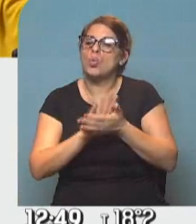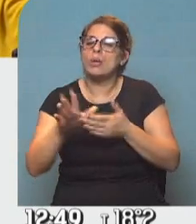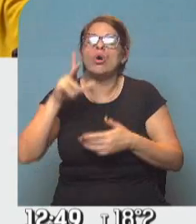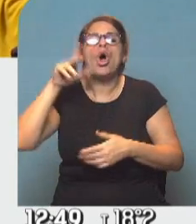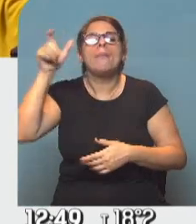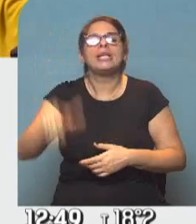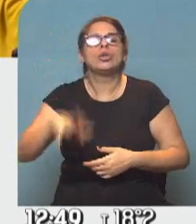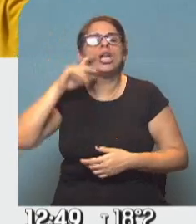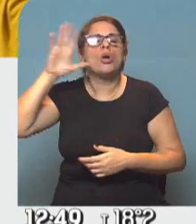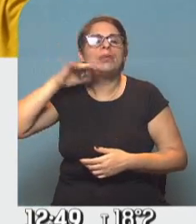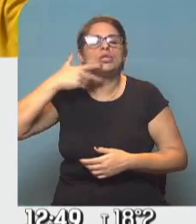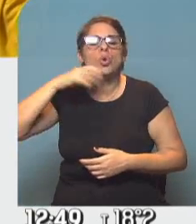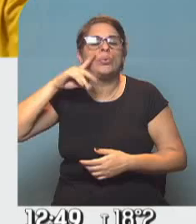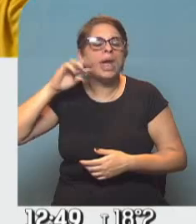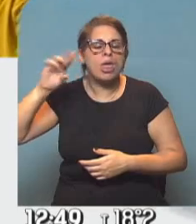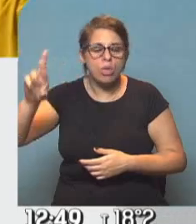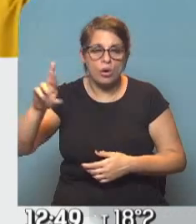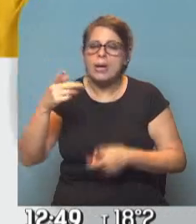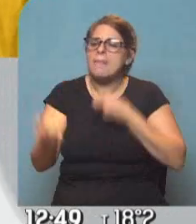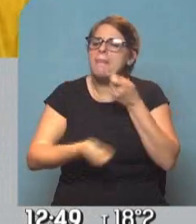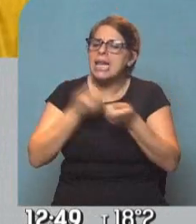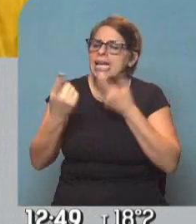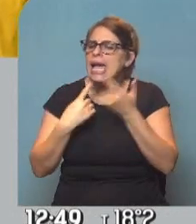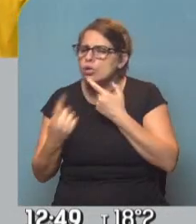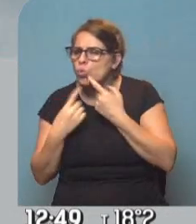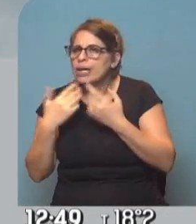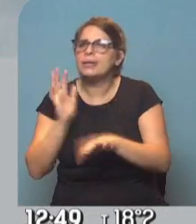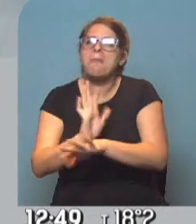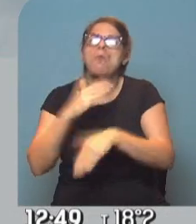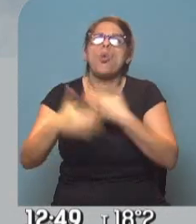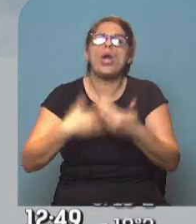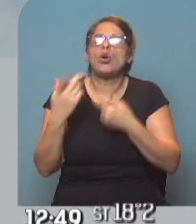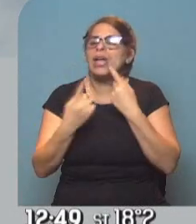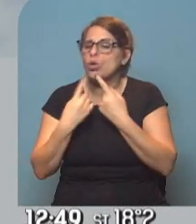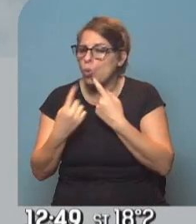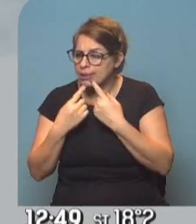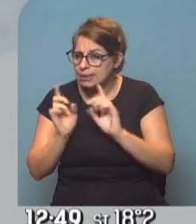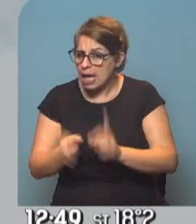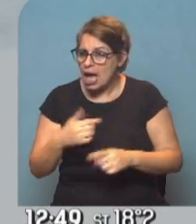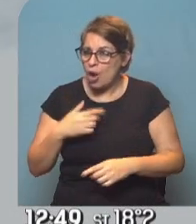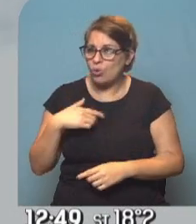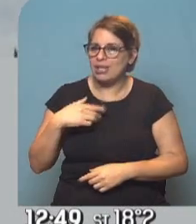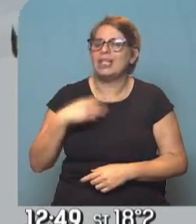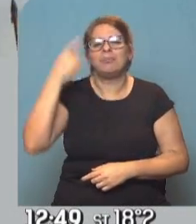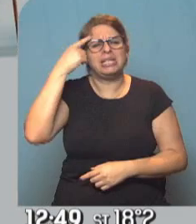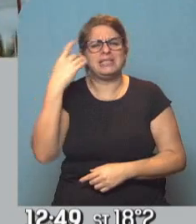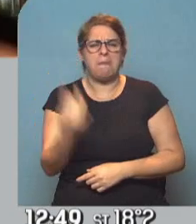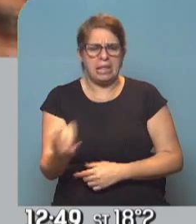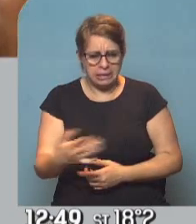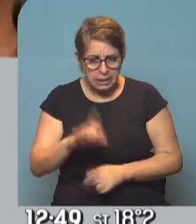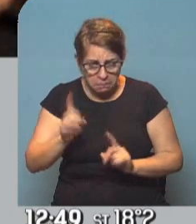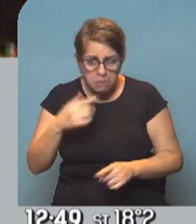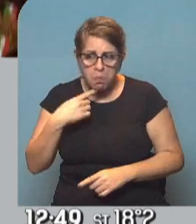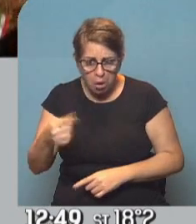López Obrador, es decir, esto de manejar las encuestas o jugar con las encuestas, aunque no sean creíbles, ellos mismos lo